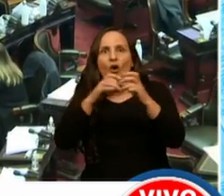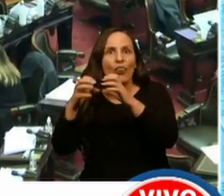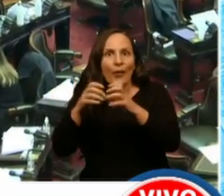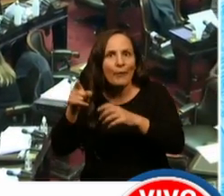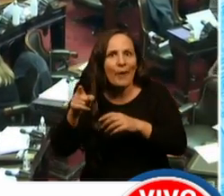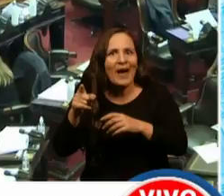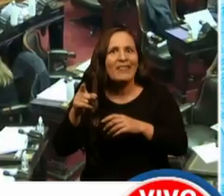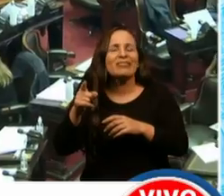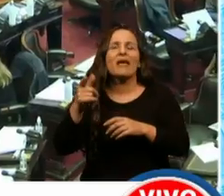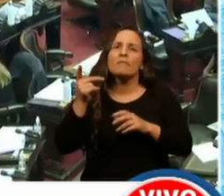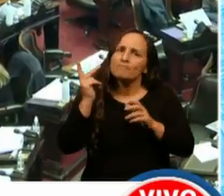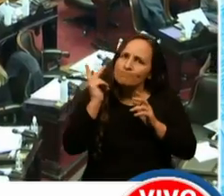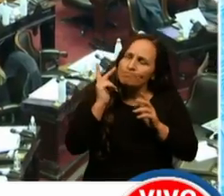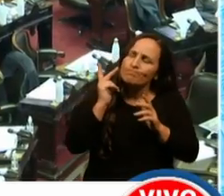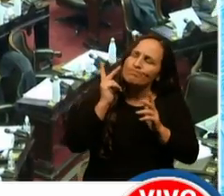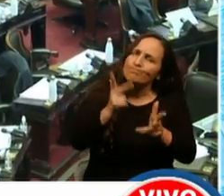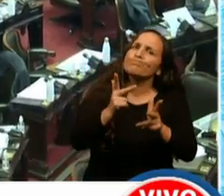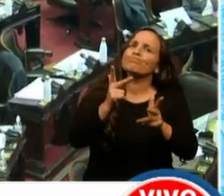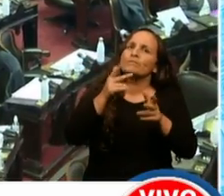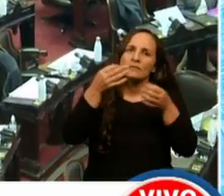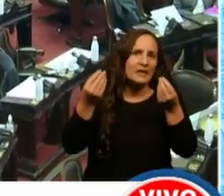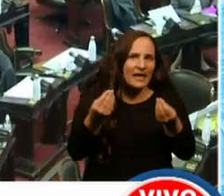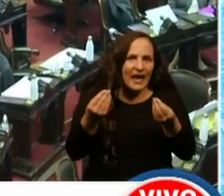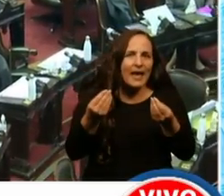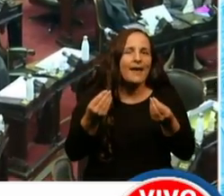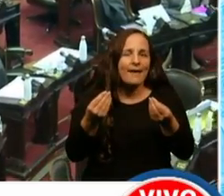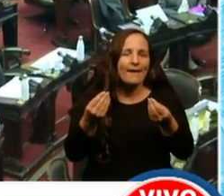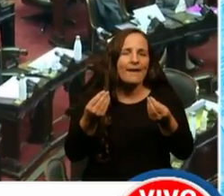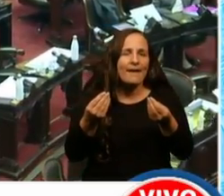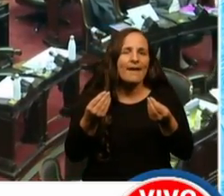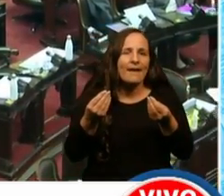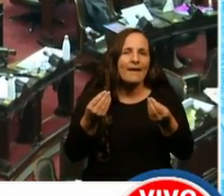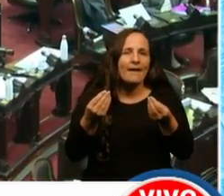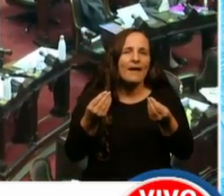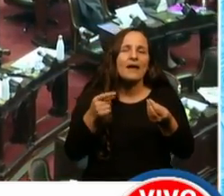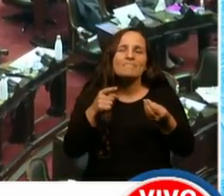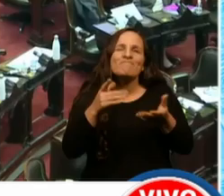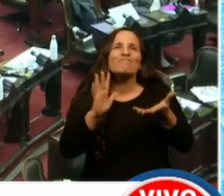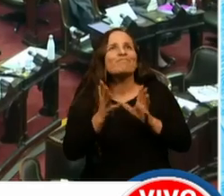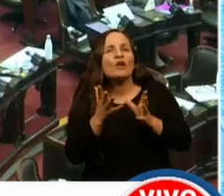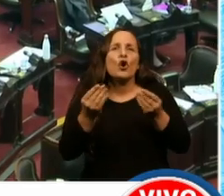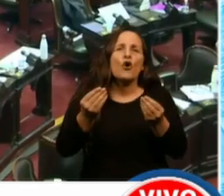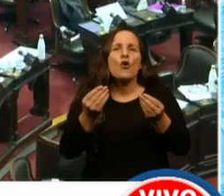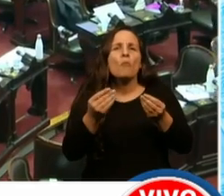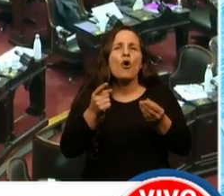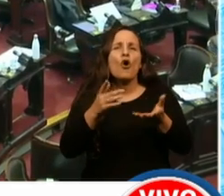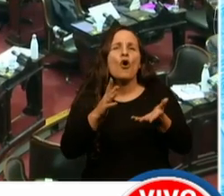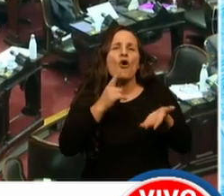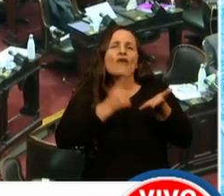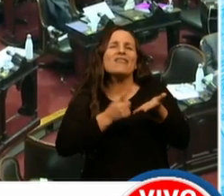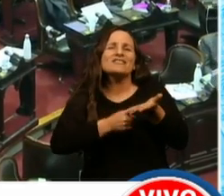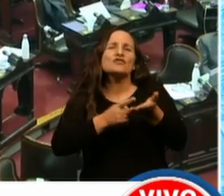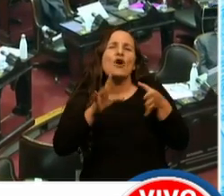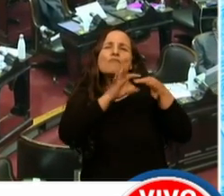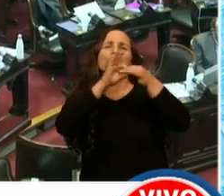en uso justamente de estas medidas estas medidas bio